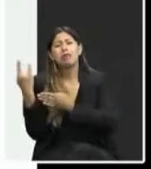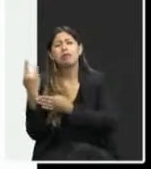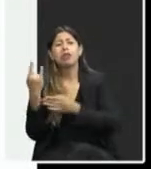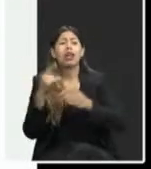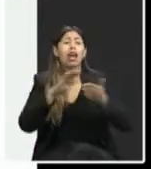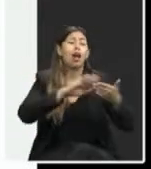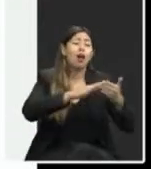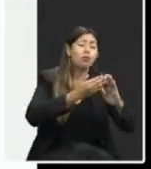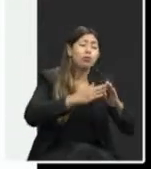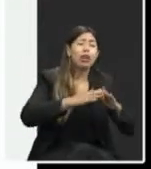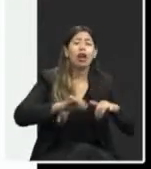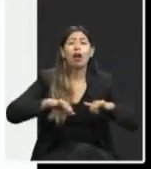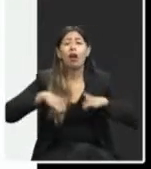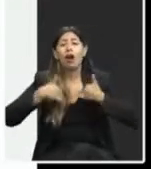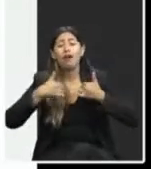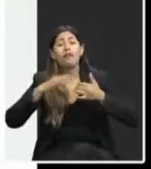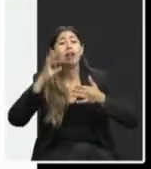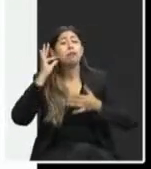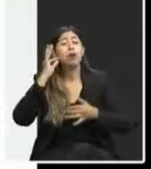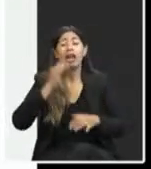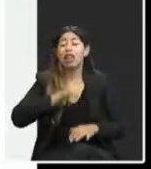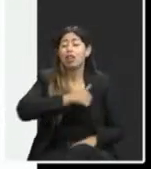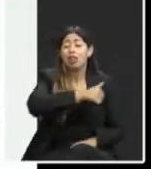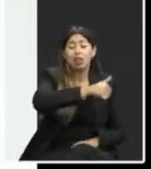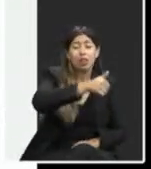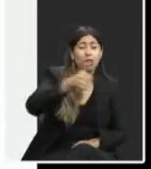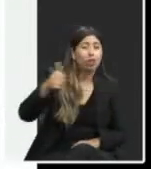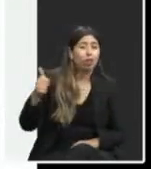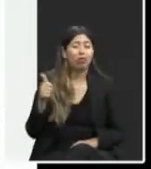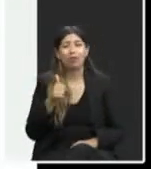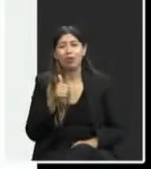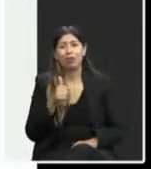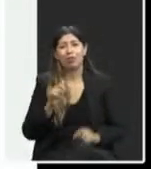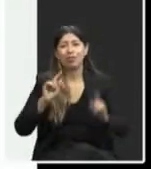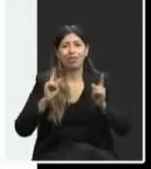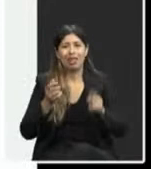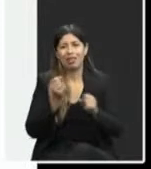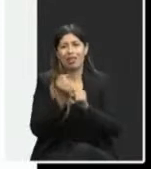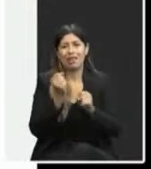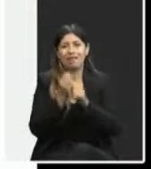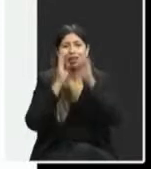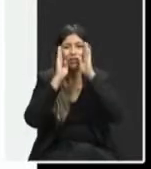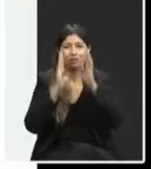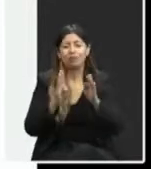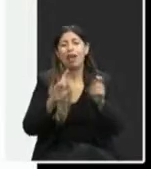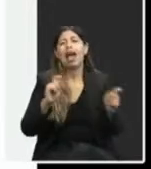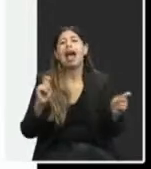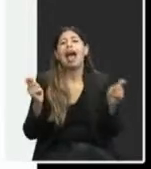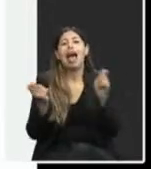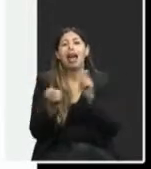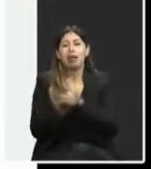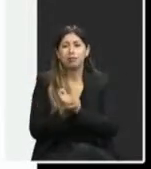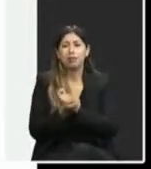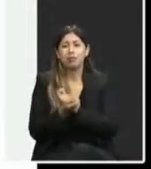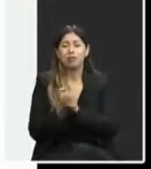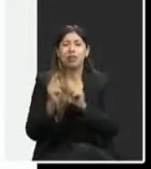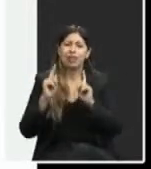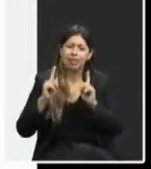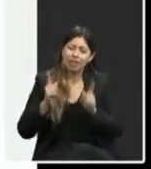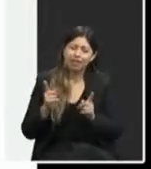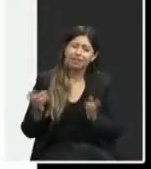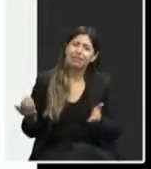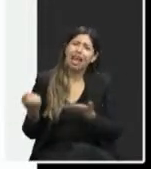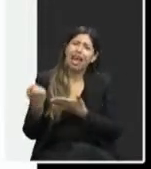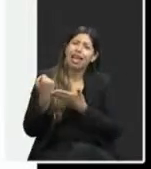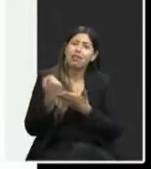los jóvenes, las mujeres, absolutamente todos tenemos que trabajar para el cambio. Tenemos que apalancar los